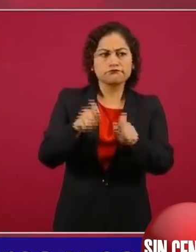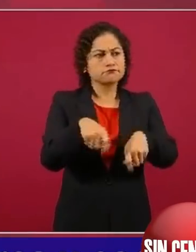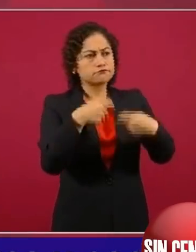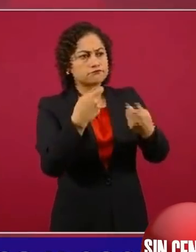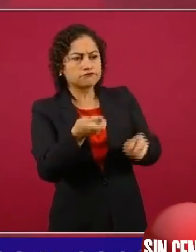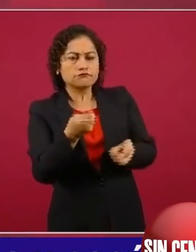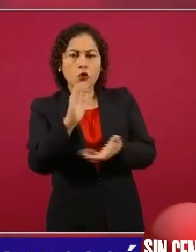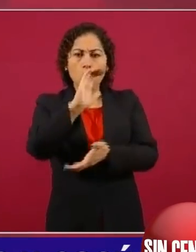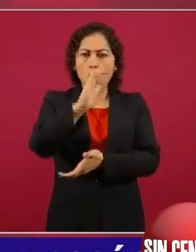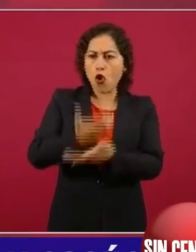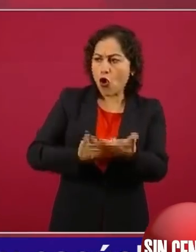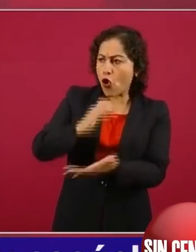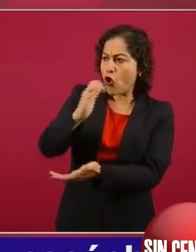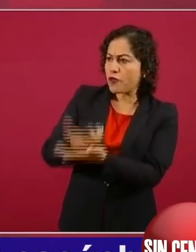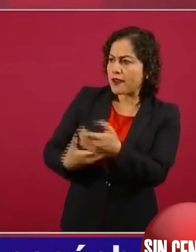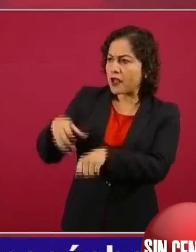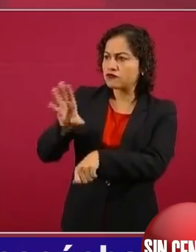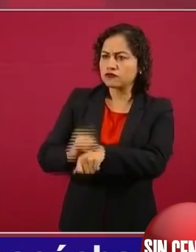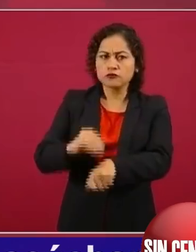concesiones,